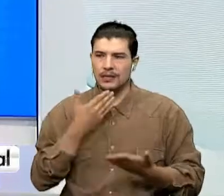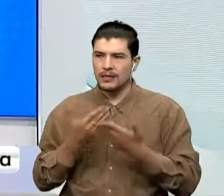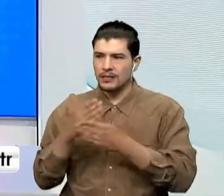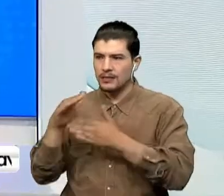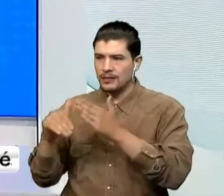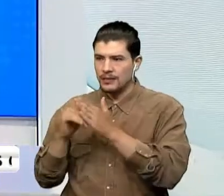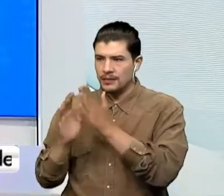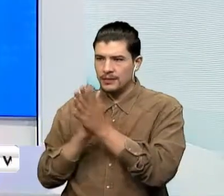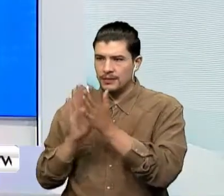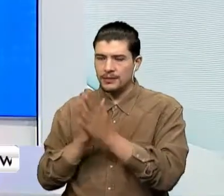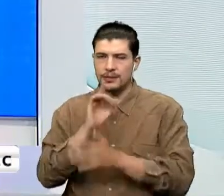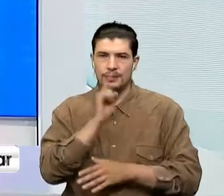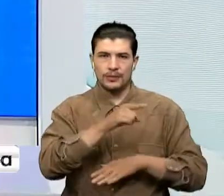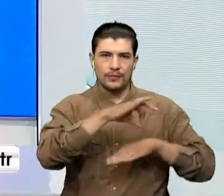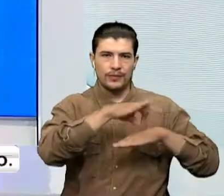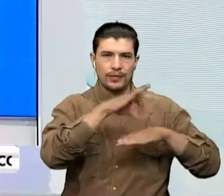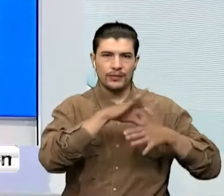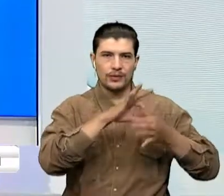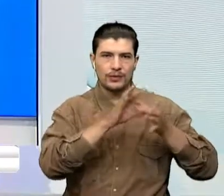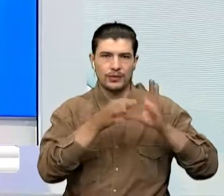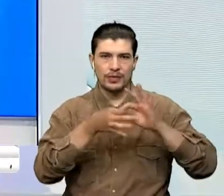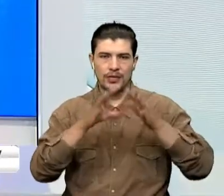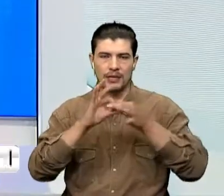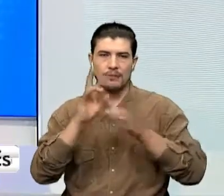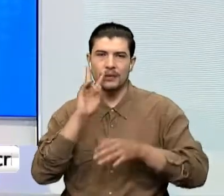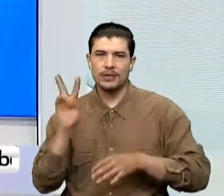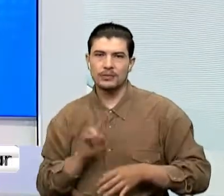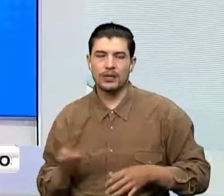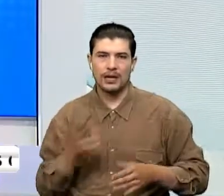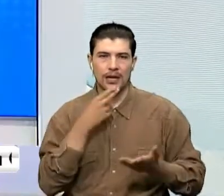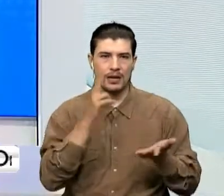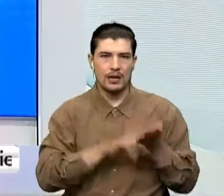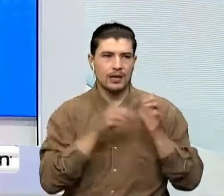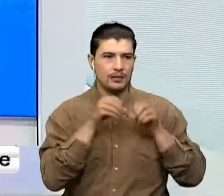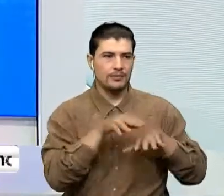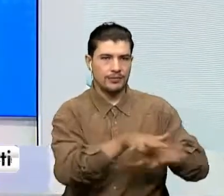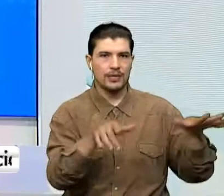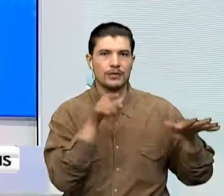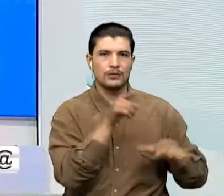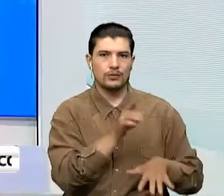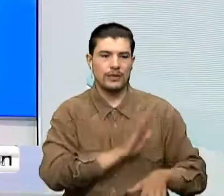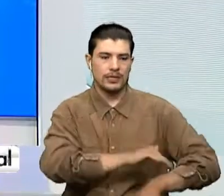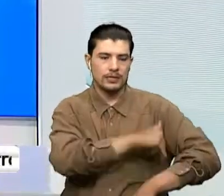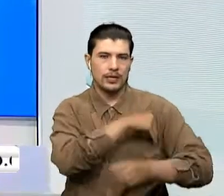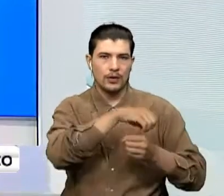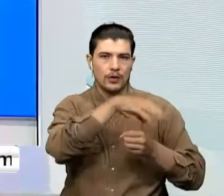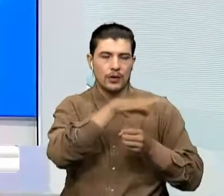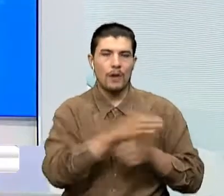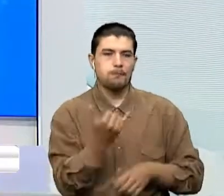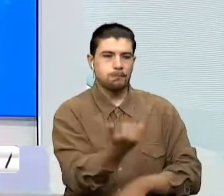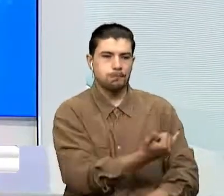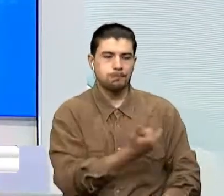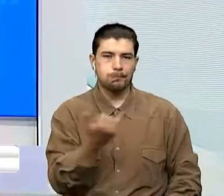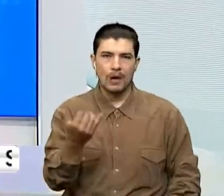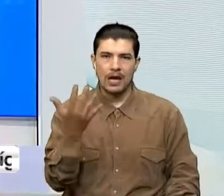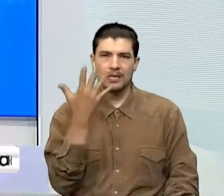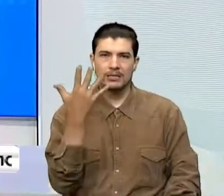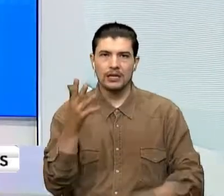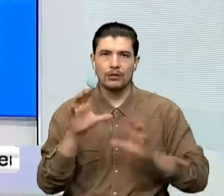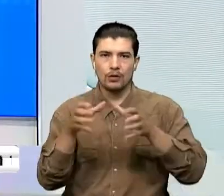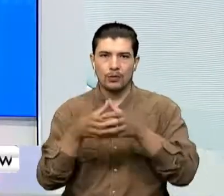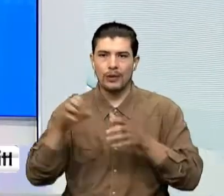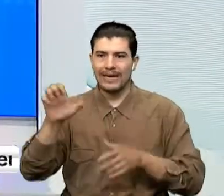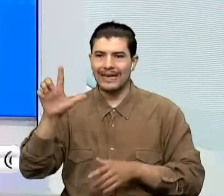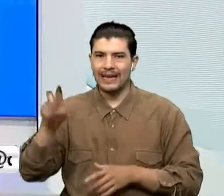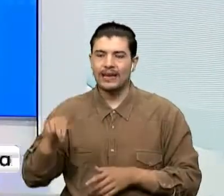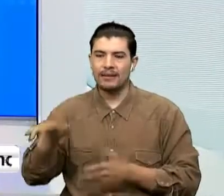las noticias la fundación redes en venezuela aseguró en un informe entregado al ministerio público en ese país que existen cinco frentes de ln